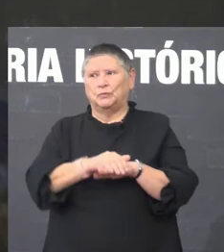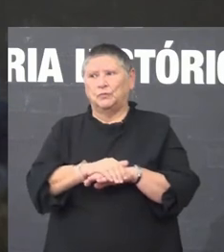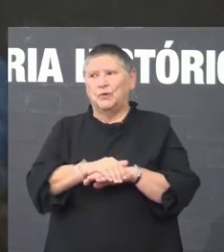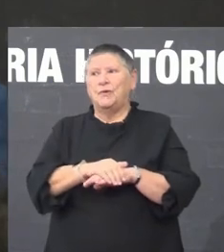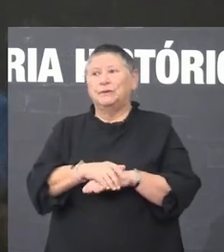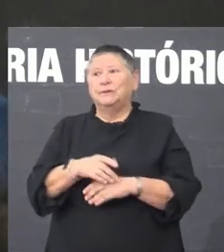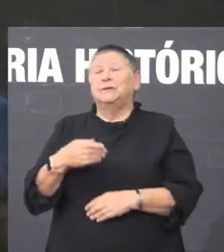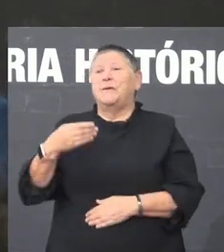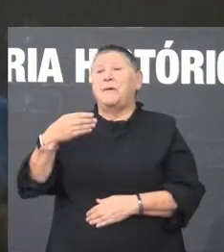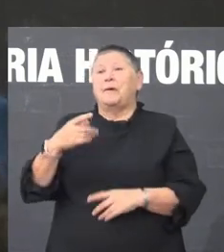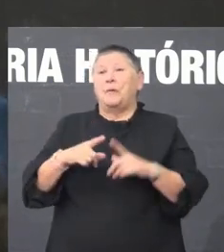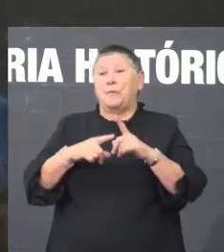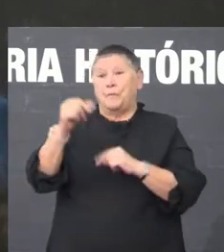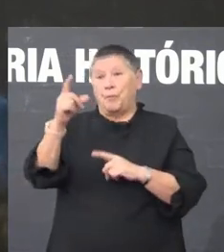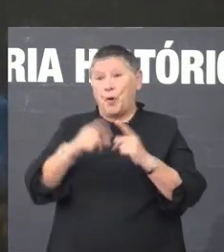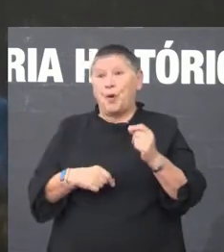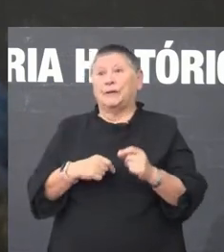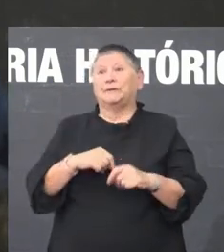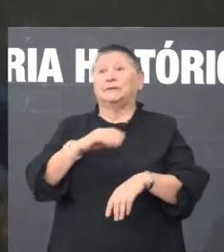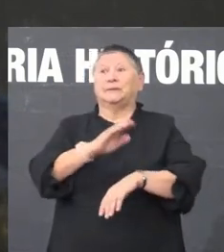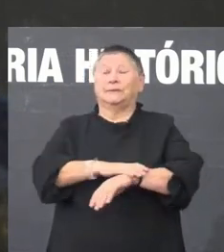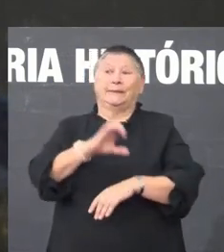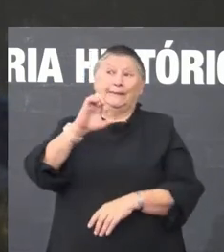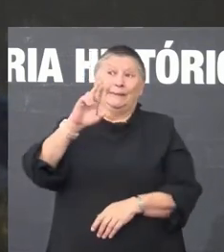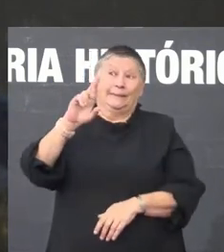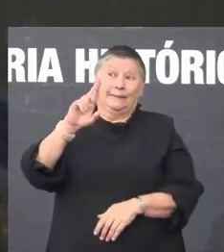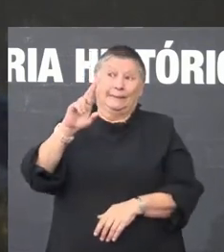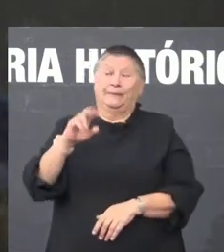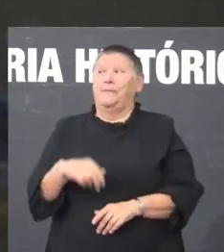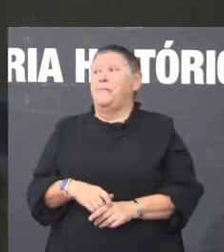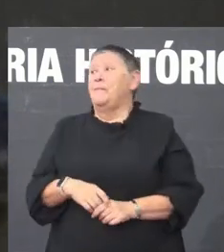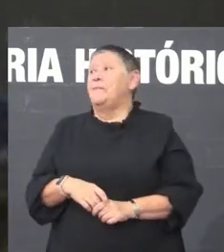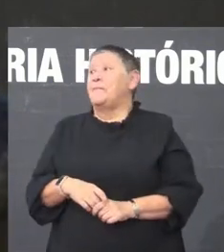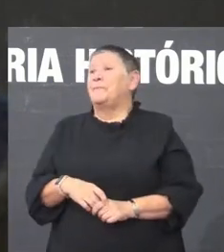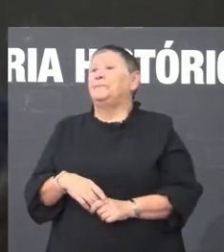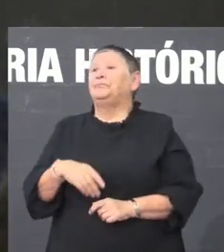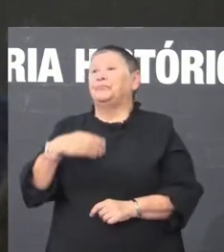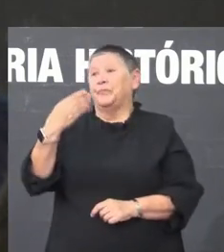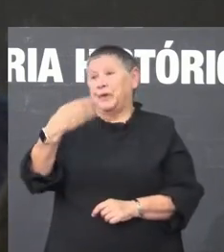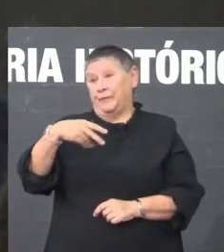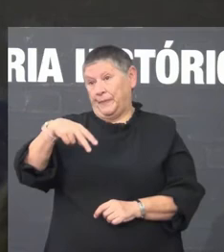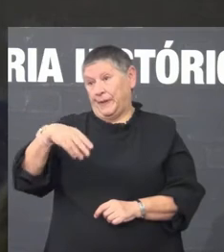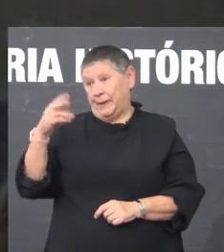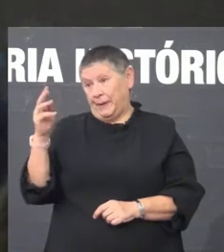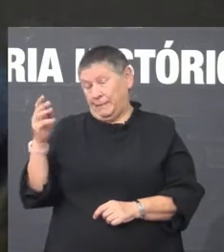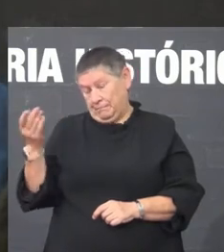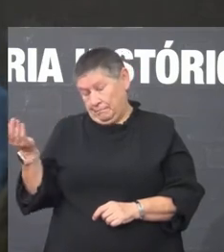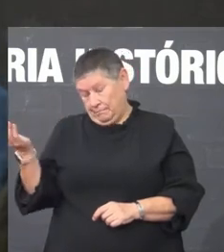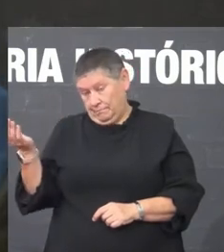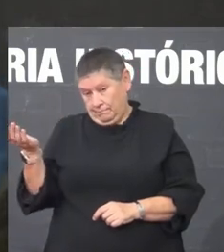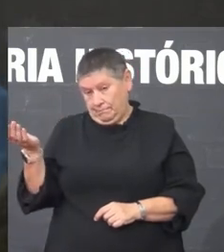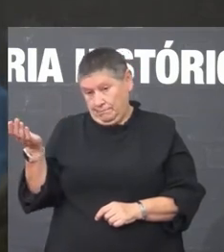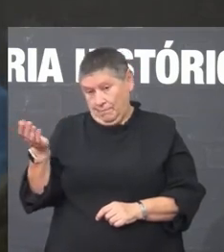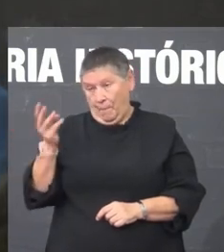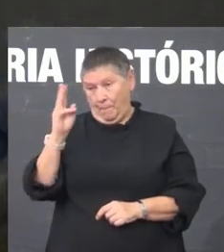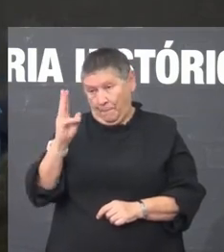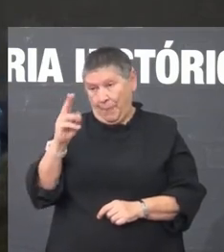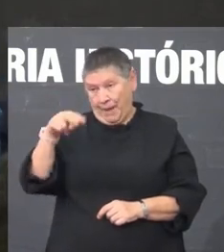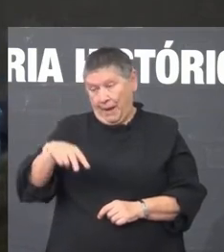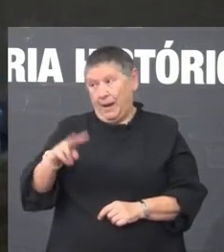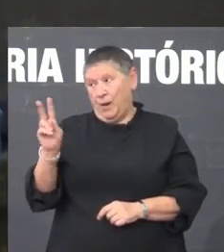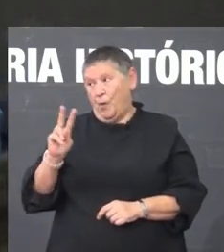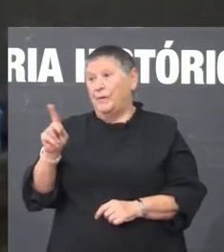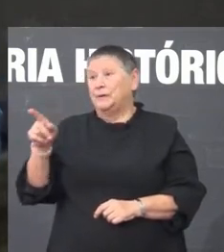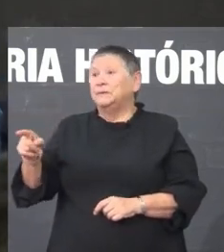BNG, Esquerra, básicamente, y PNV, en Sitges, hace